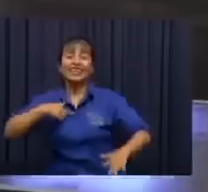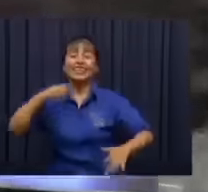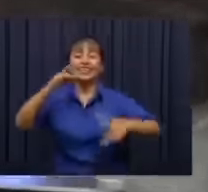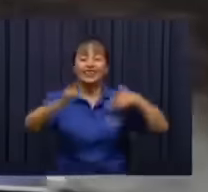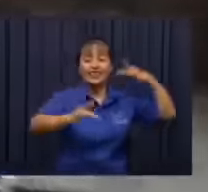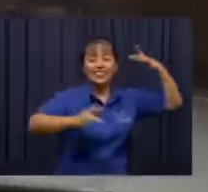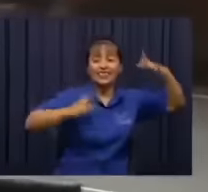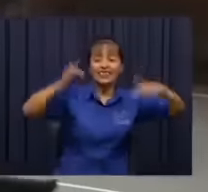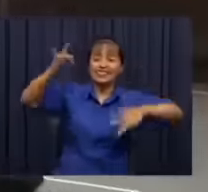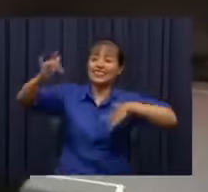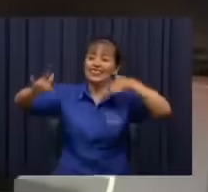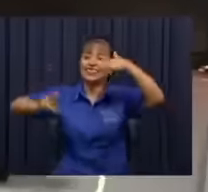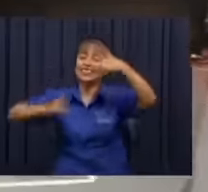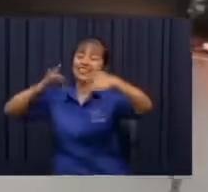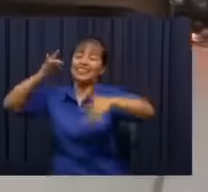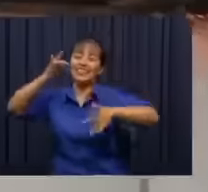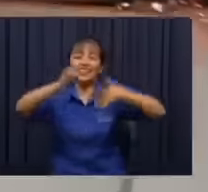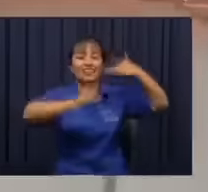Lo puedo yo